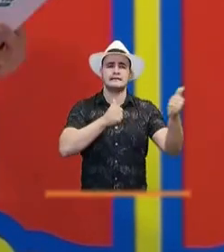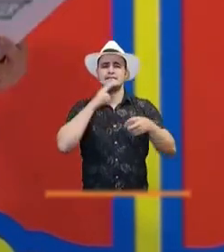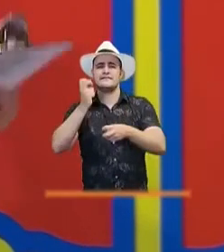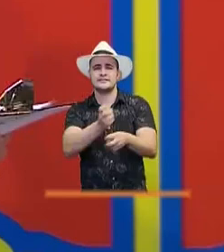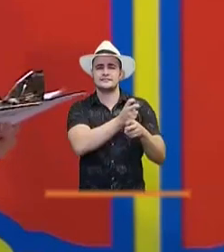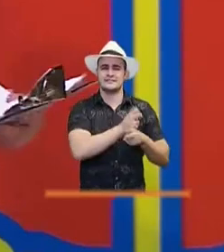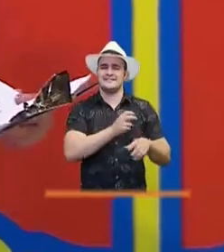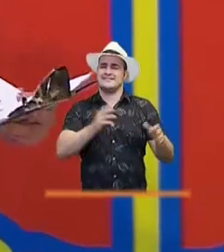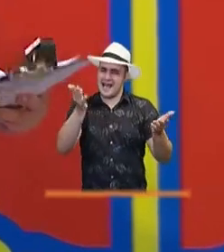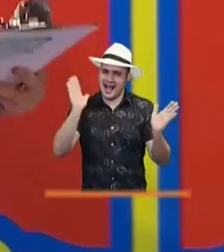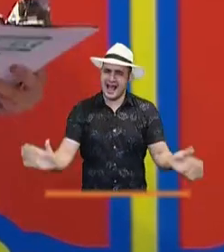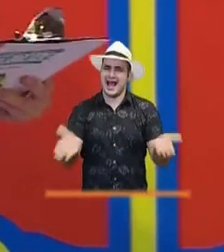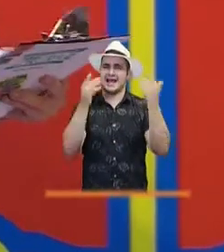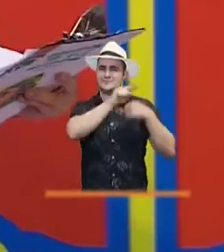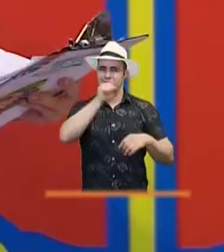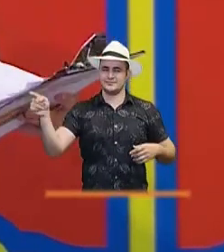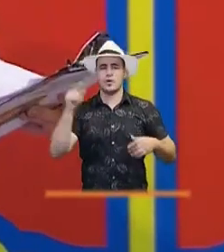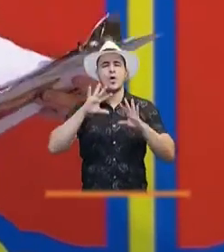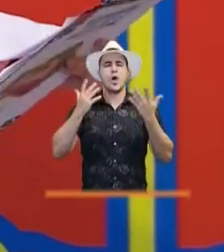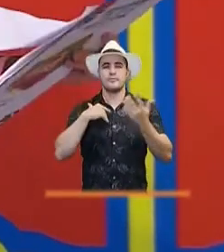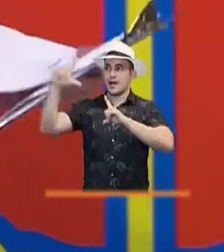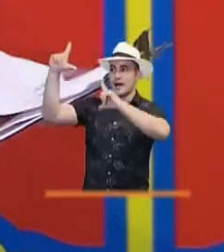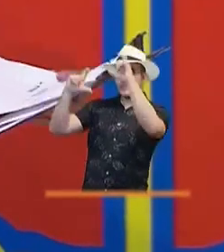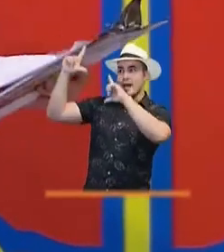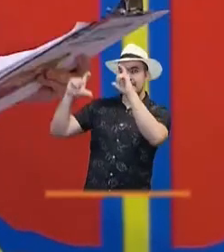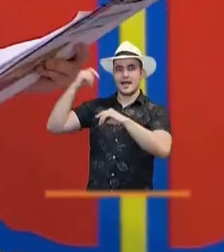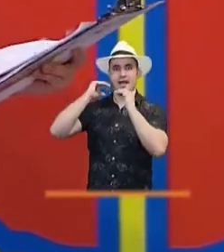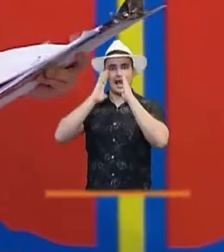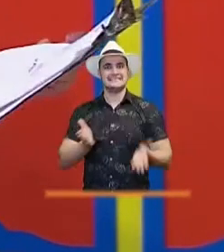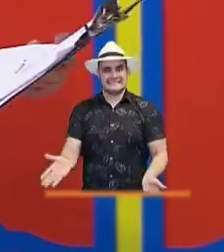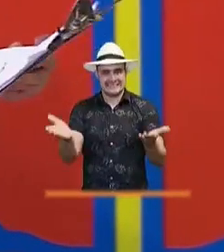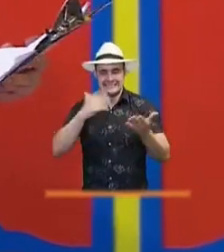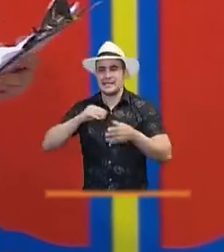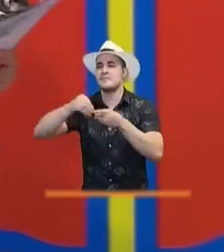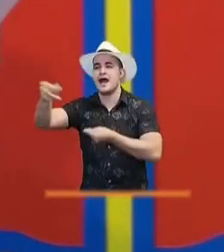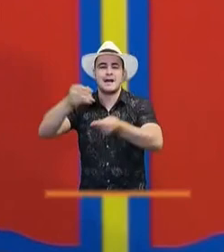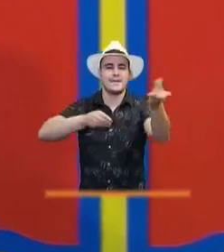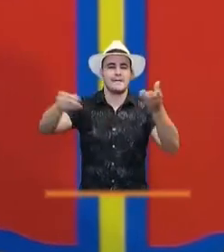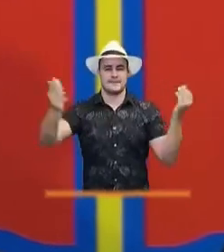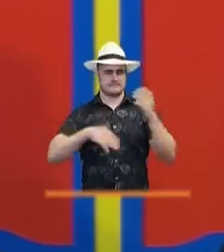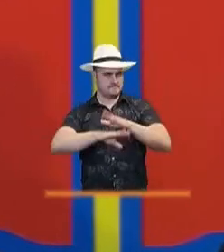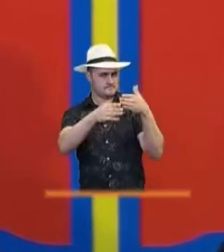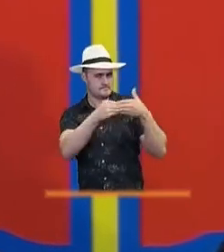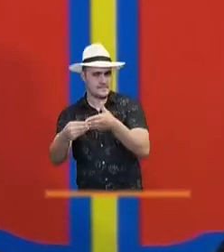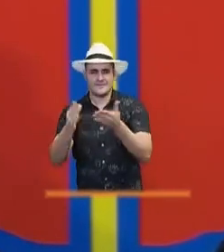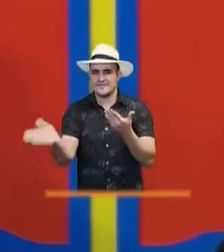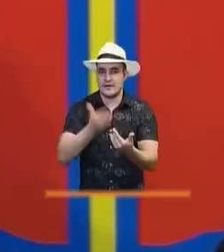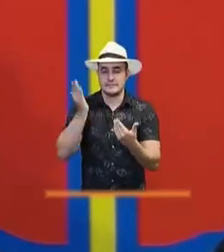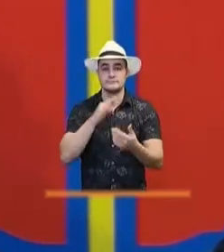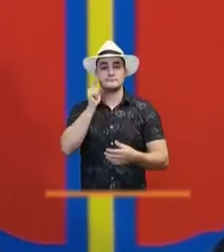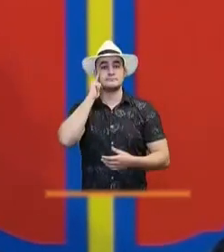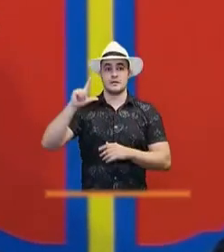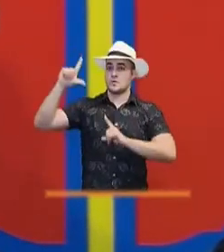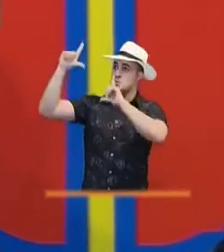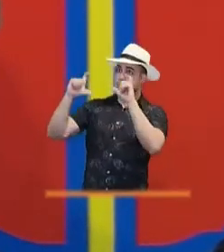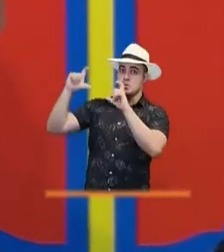fotos viendo el festival, sintiéndose orgullosos de lo que somos, de nuestras raíces. ¿Cómo lo pueden hacer? Muy fácil. Los invitamos a que suban